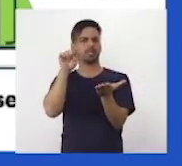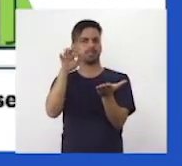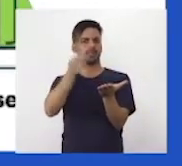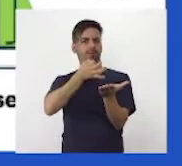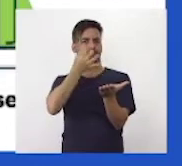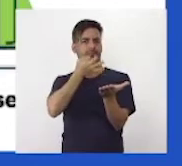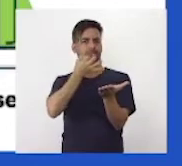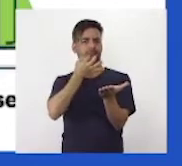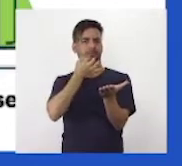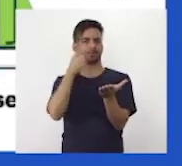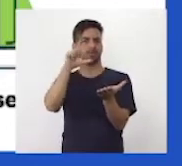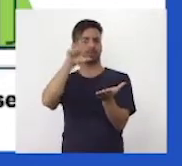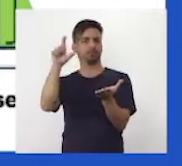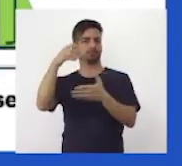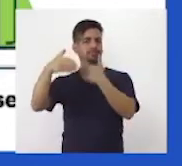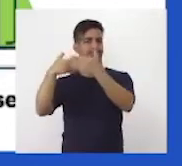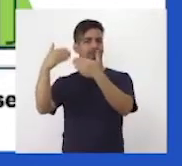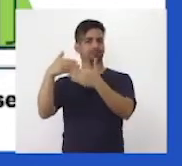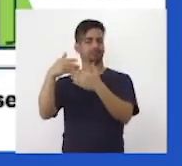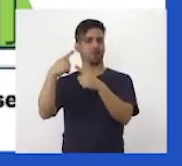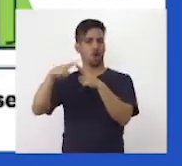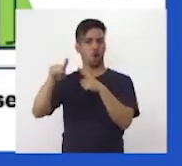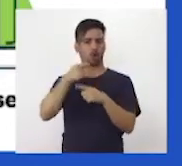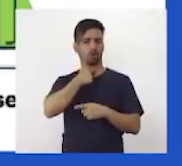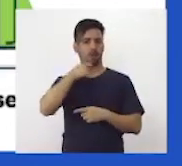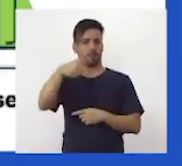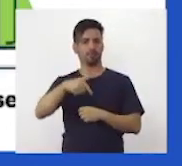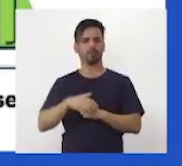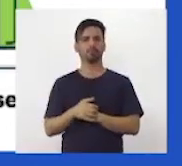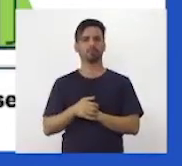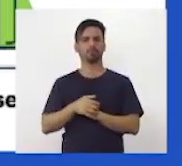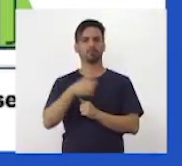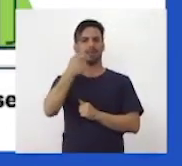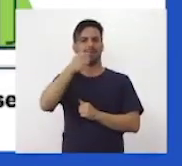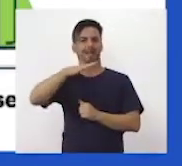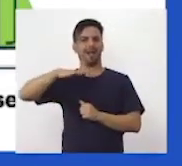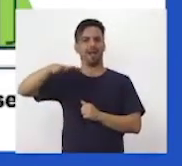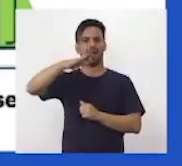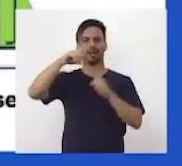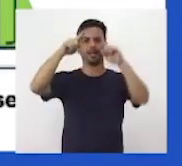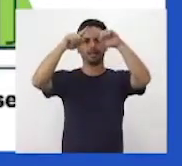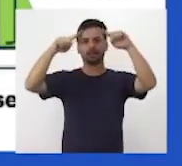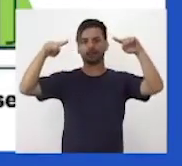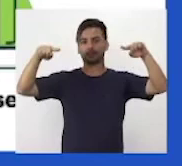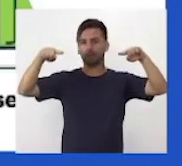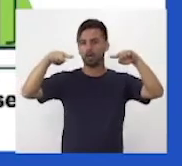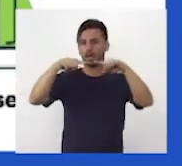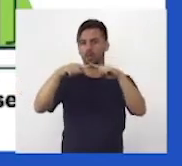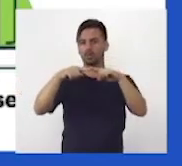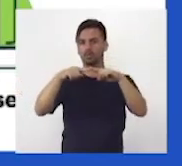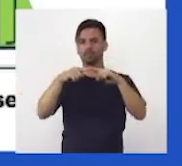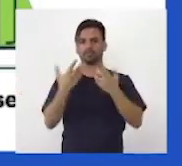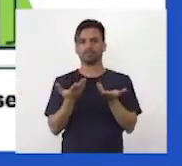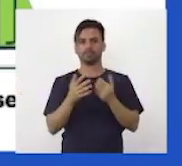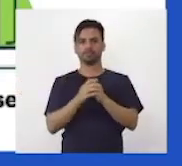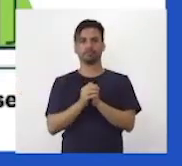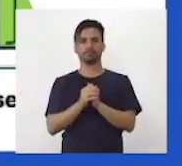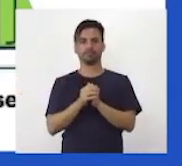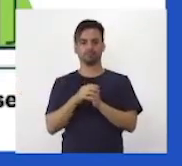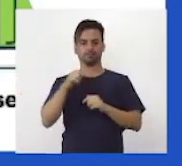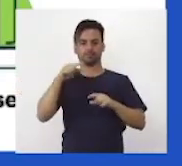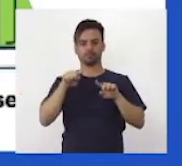415. En ella se hace referencia a cuál es el área de un triángulo que su